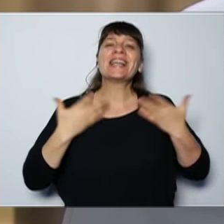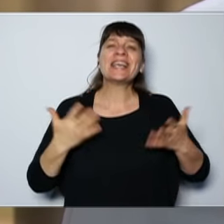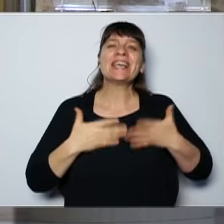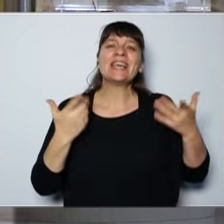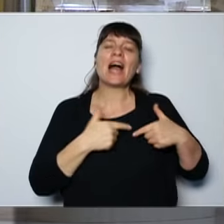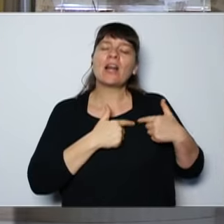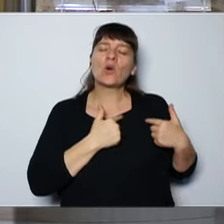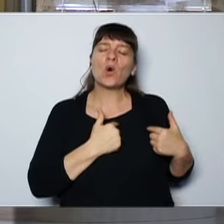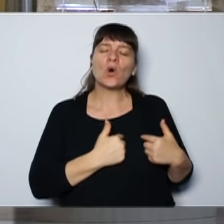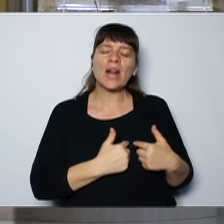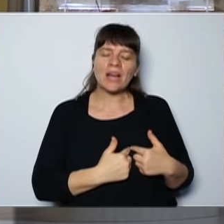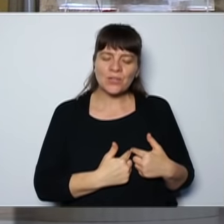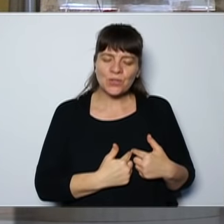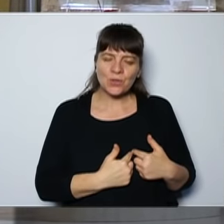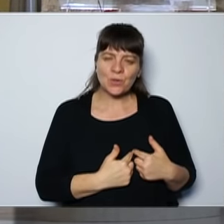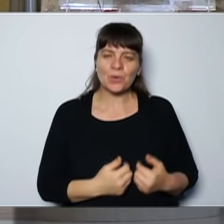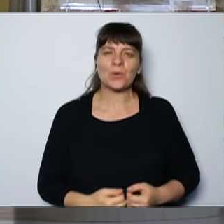da alegría al